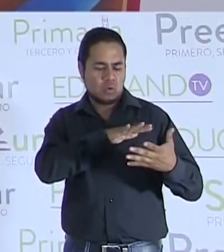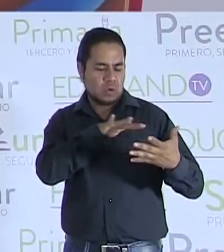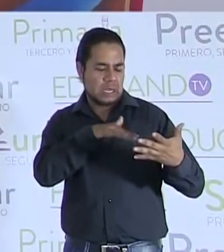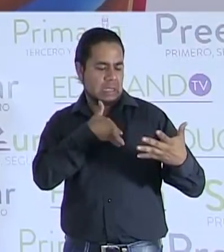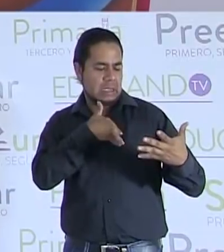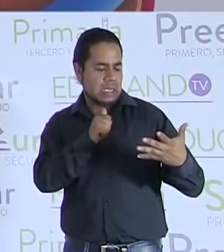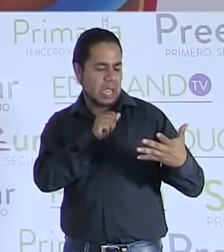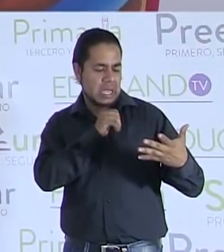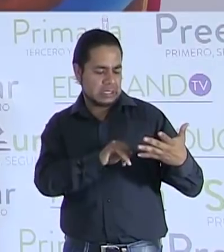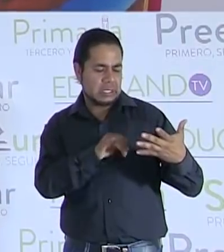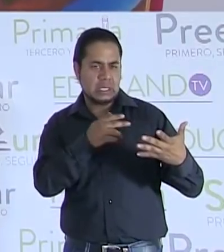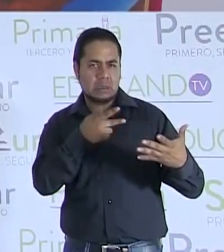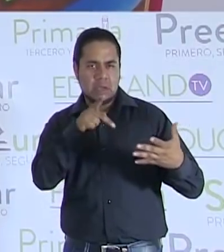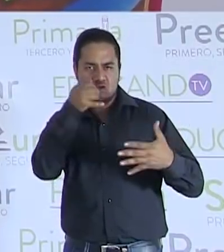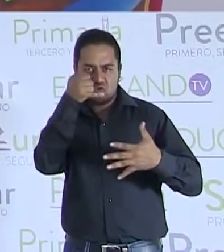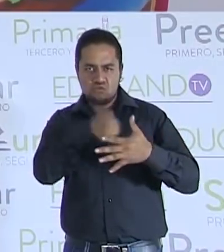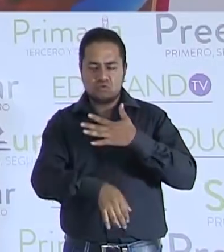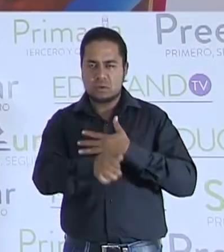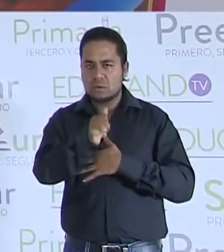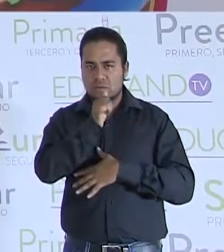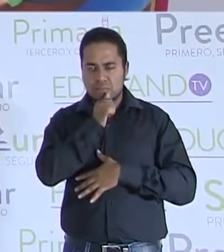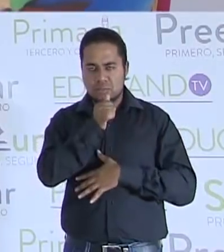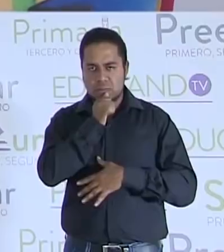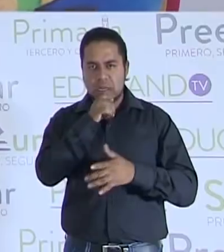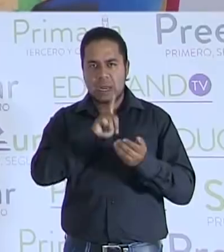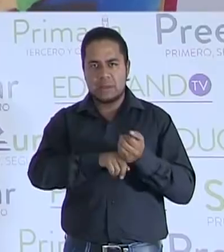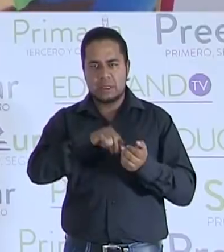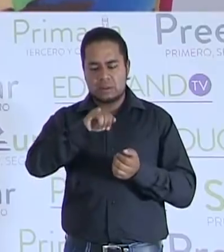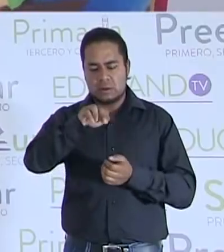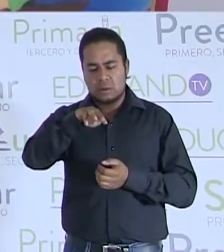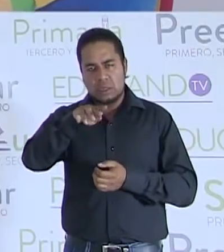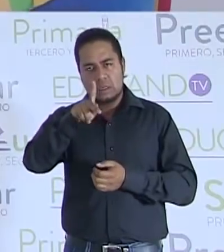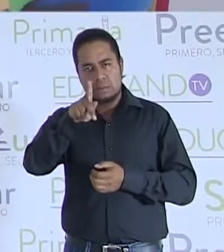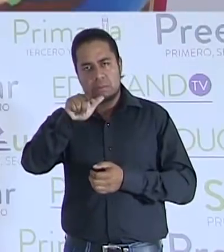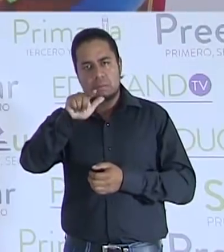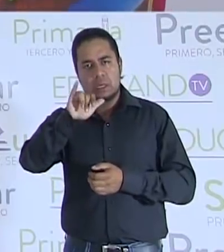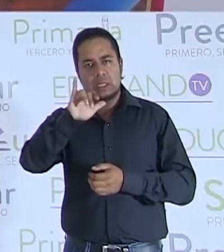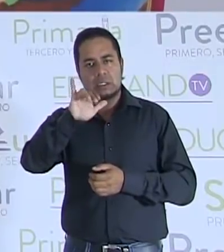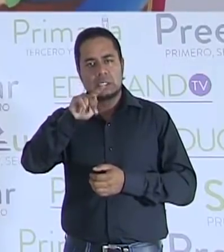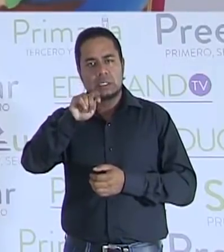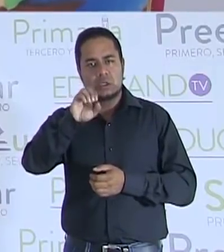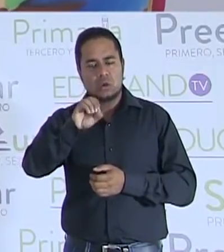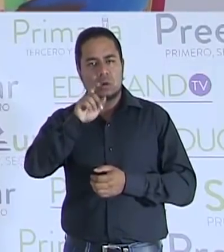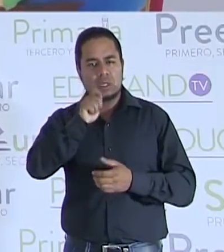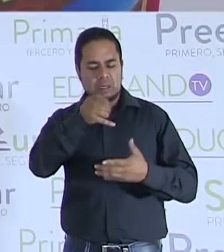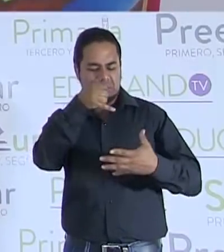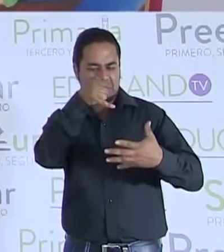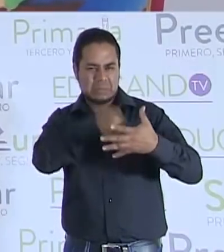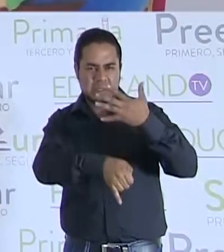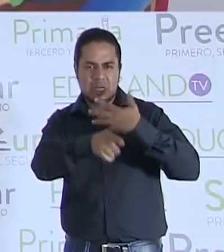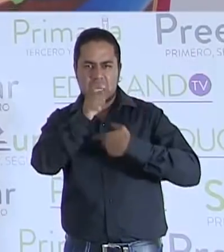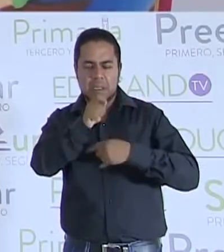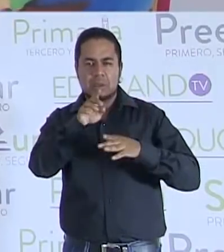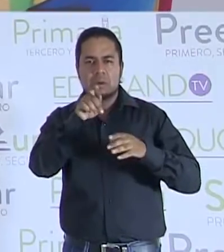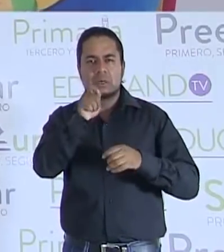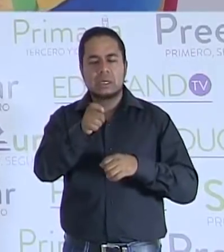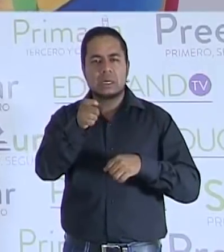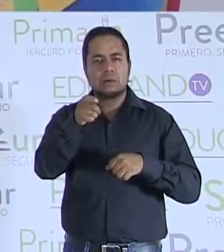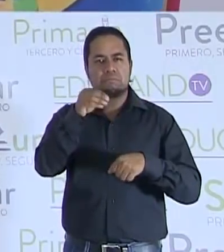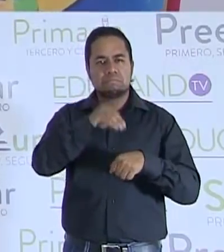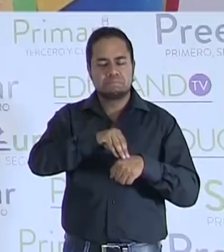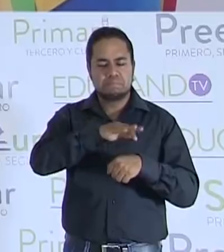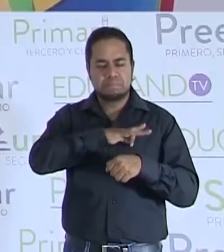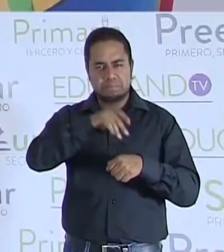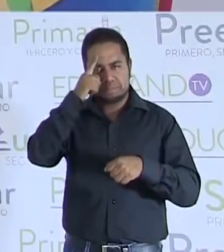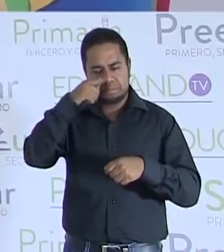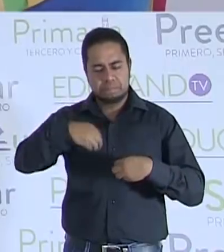vista. El significado implícito es otra cosa. ¿Sí? Es el que nos lleva a aplicarlo a